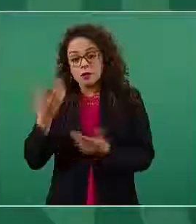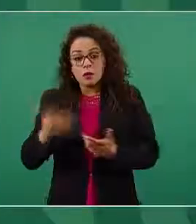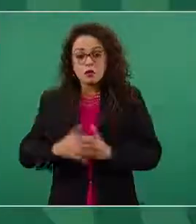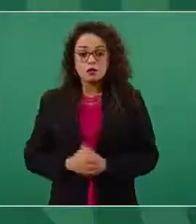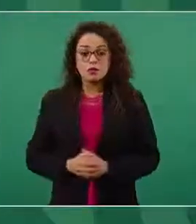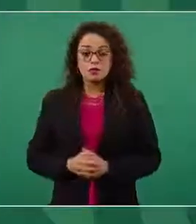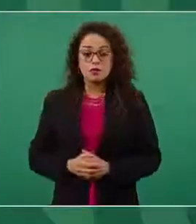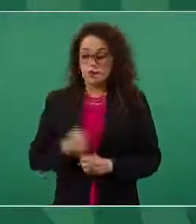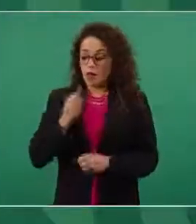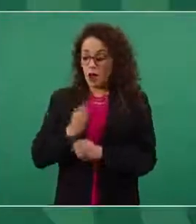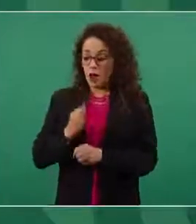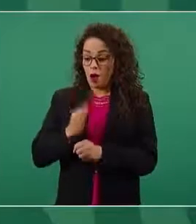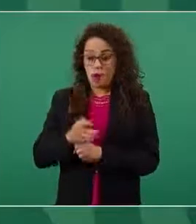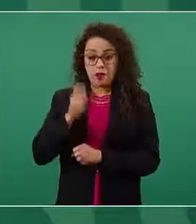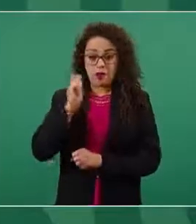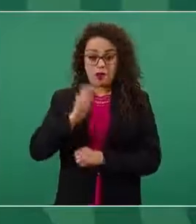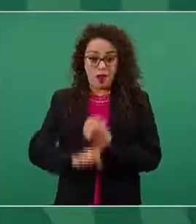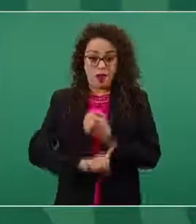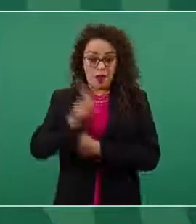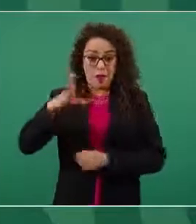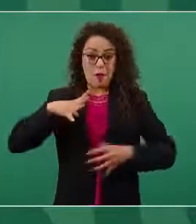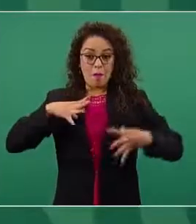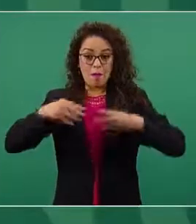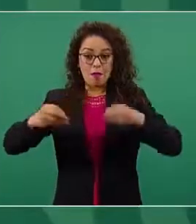automatizado, todo